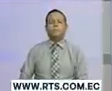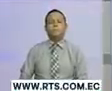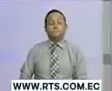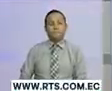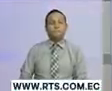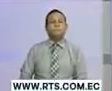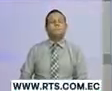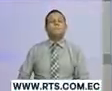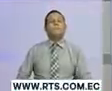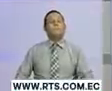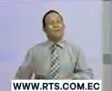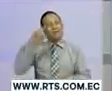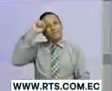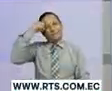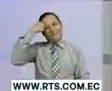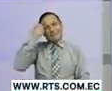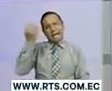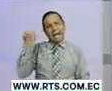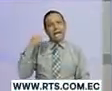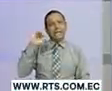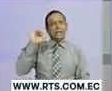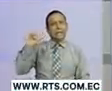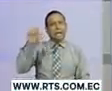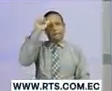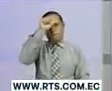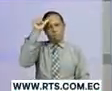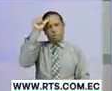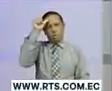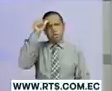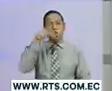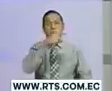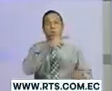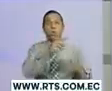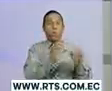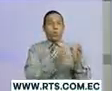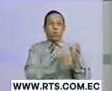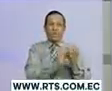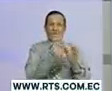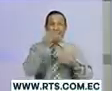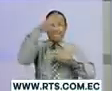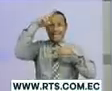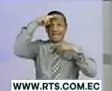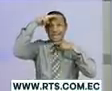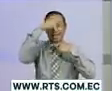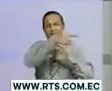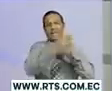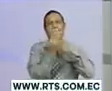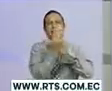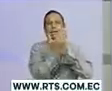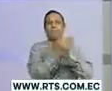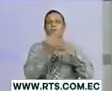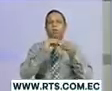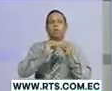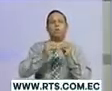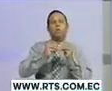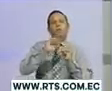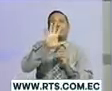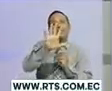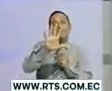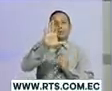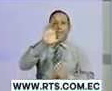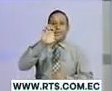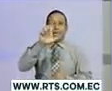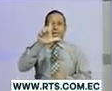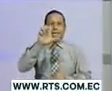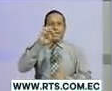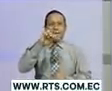que sufrió Teleamazonas este fin de semana en Guayaquil sería por denuncias de actos de corrupción. Entre tanto, la policía informó que ya cuenta con